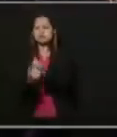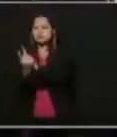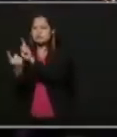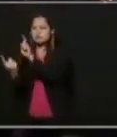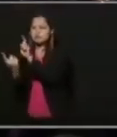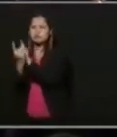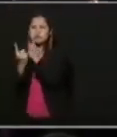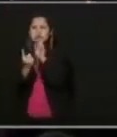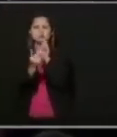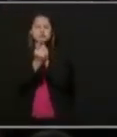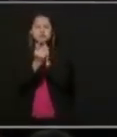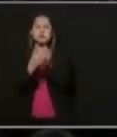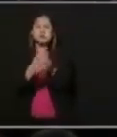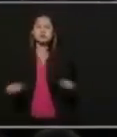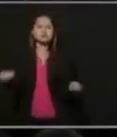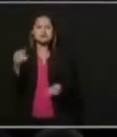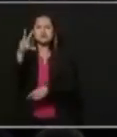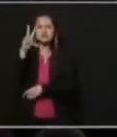Ahora,